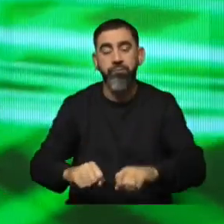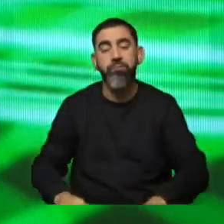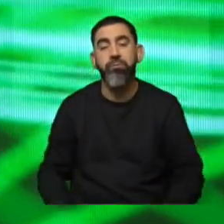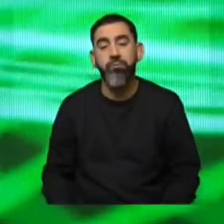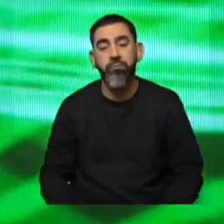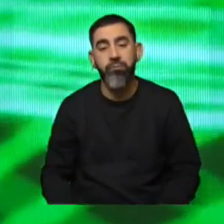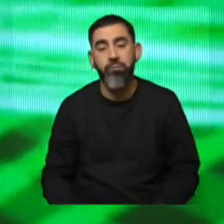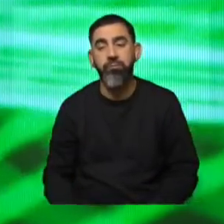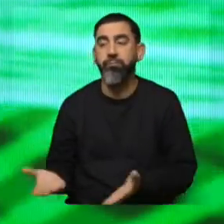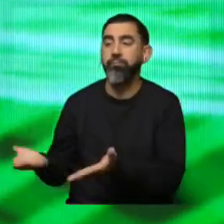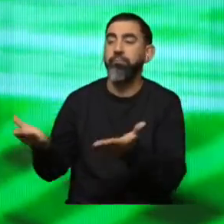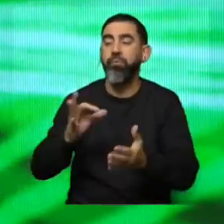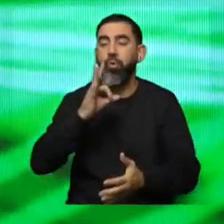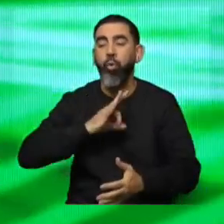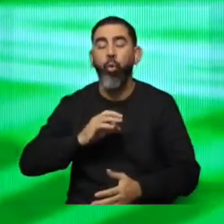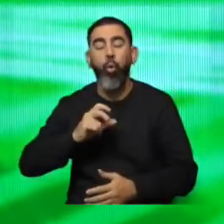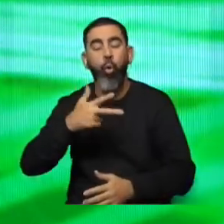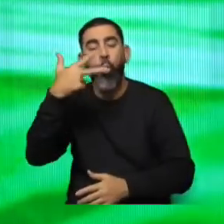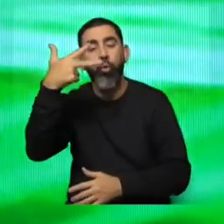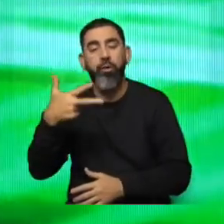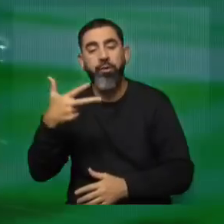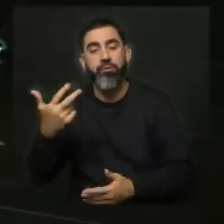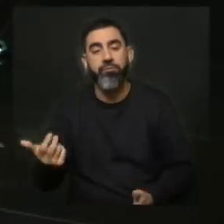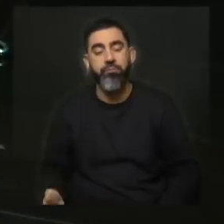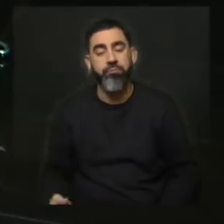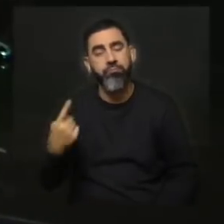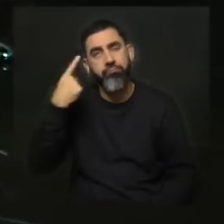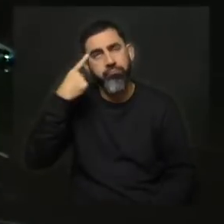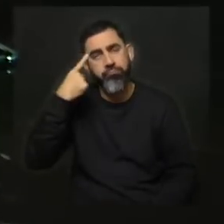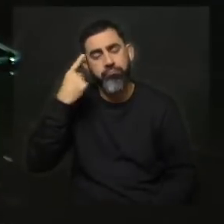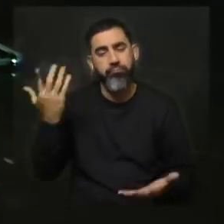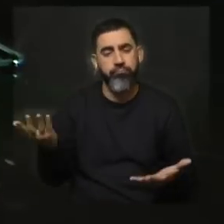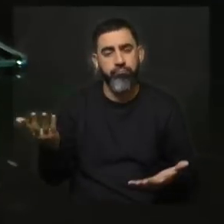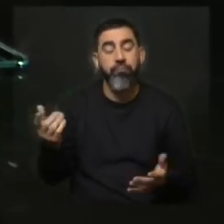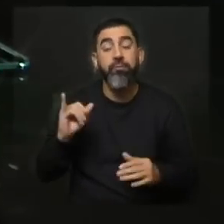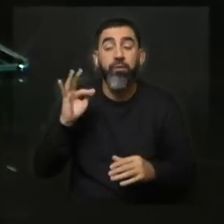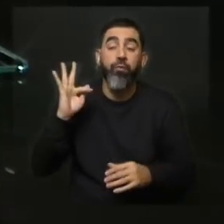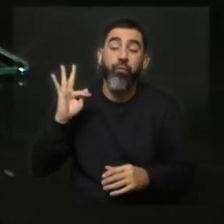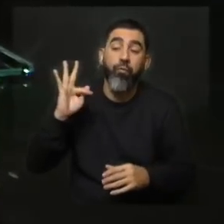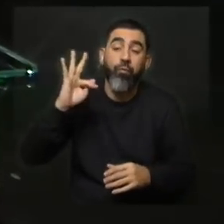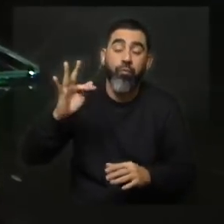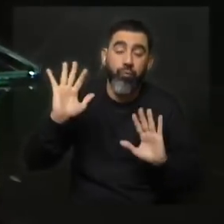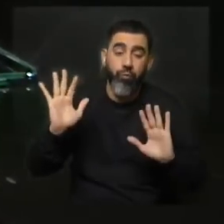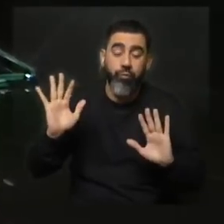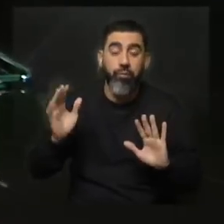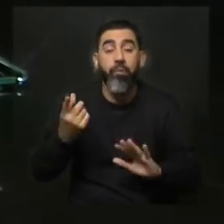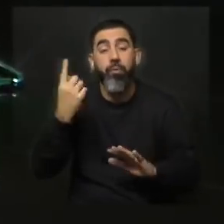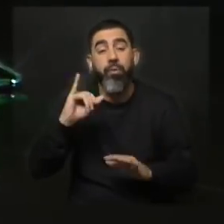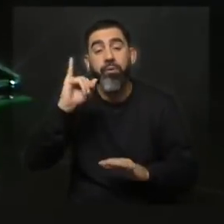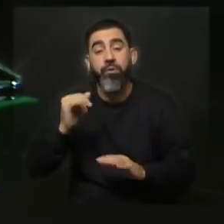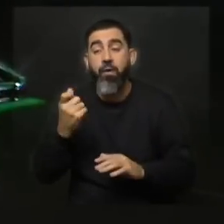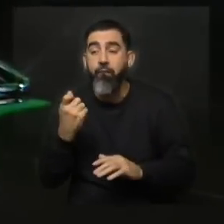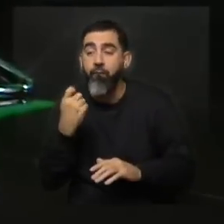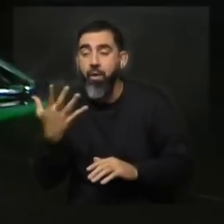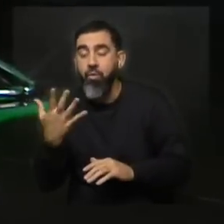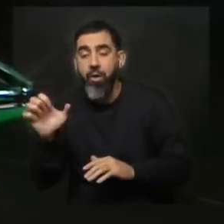siendo recepcionistas en un hotel y todos pensamos obviamente Esto es algo que se viene y como yo decía recién si genera un